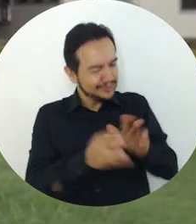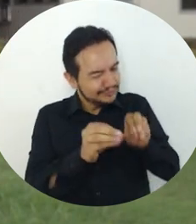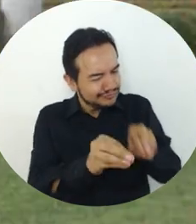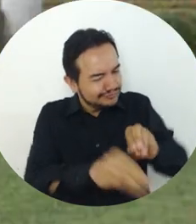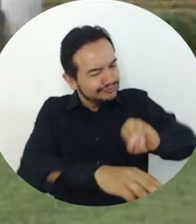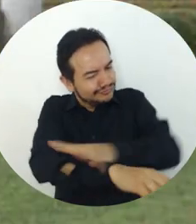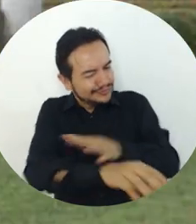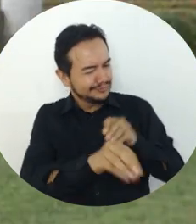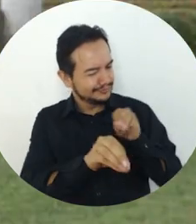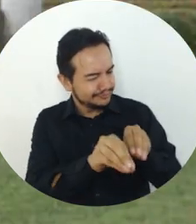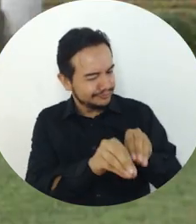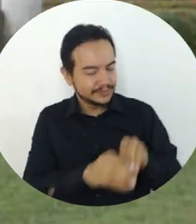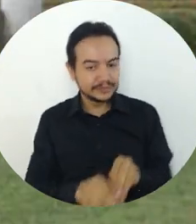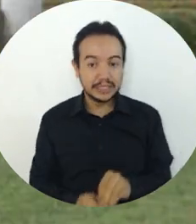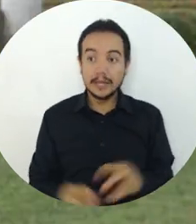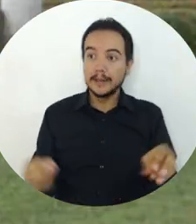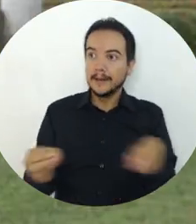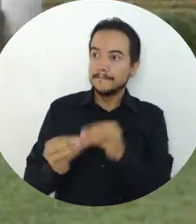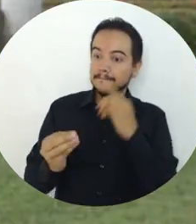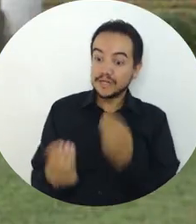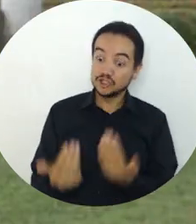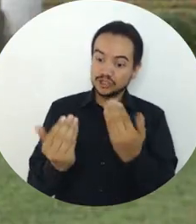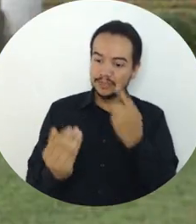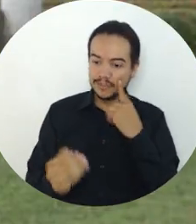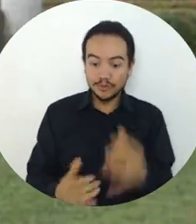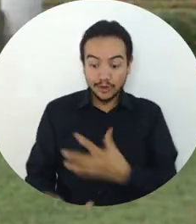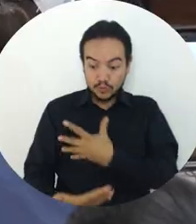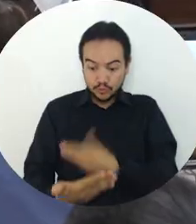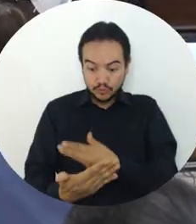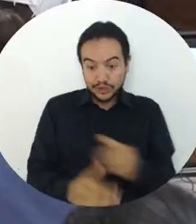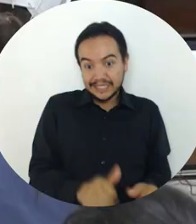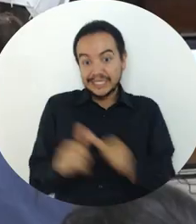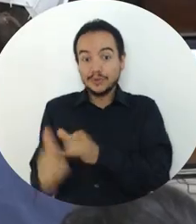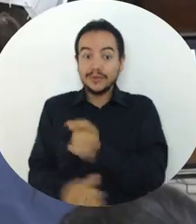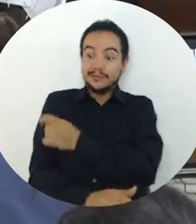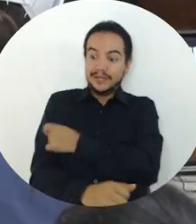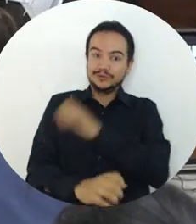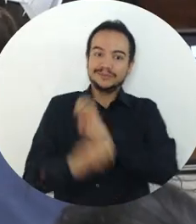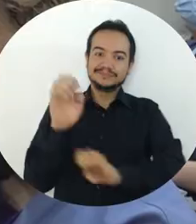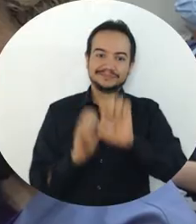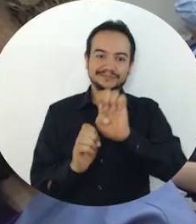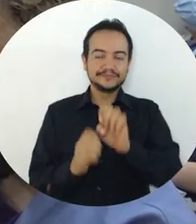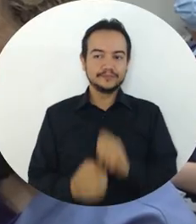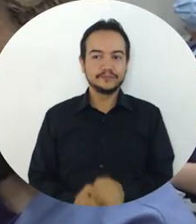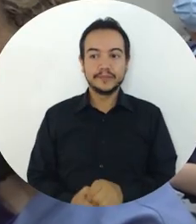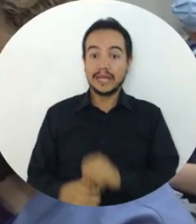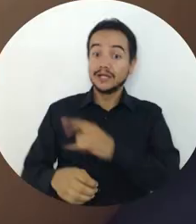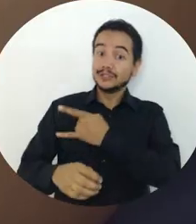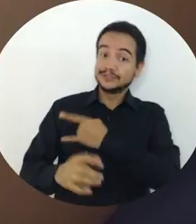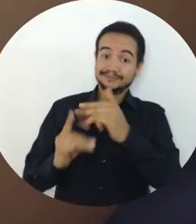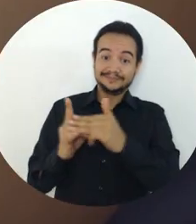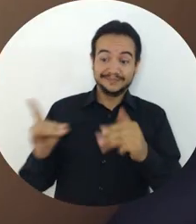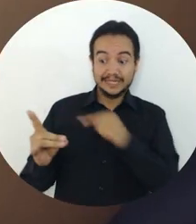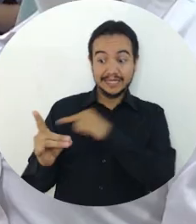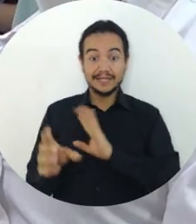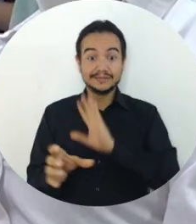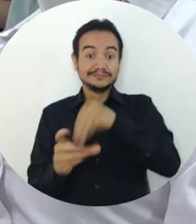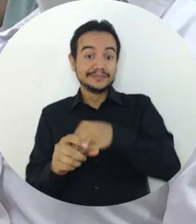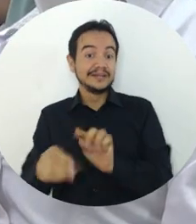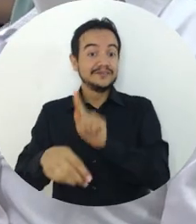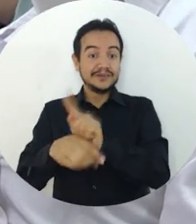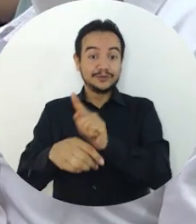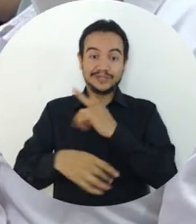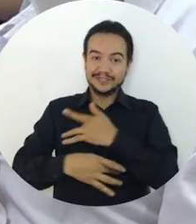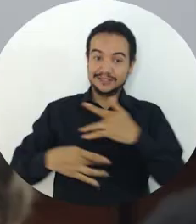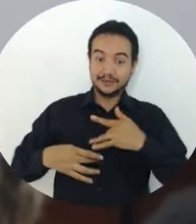las ventajas. Nos ayuda a protegernos porque nos sirve como una vacuna. La Universidad del Magdalena, con el liderazgo de la Facultad de Ciencias de la